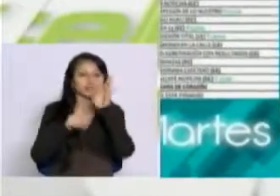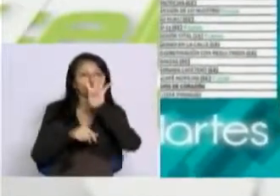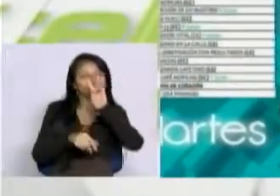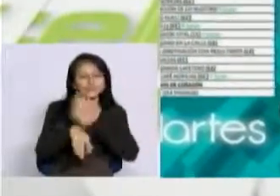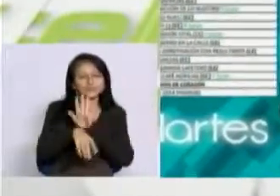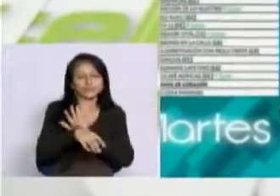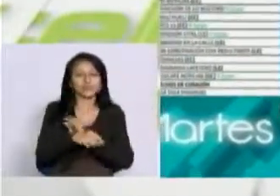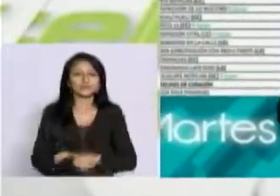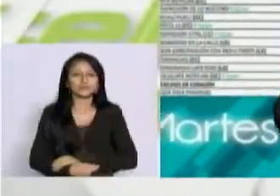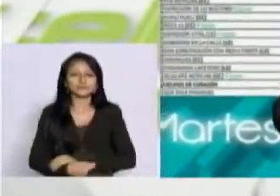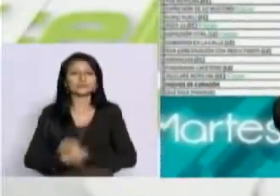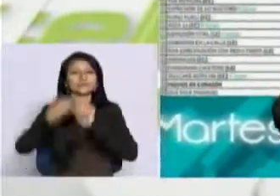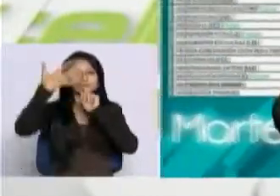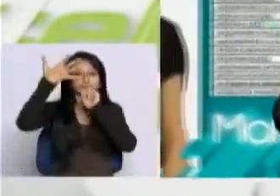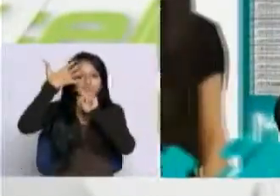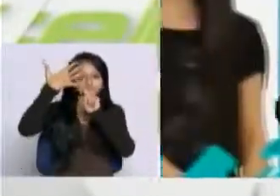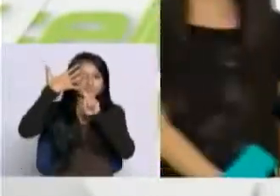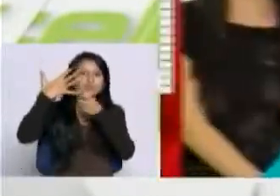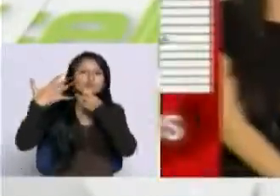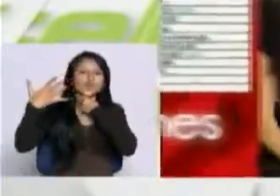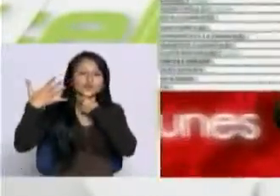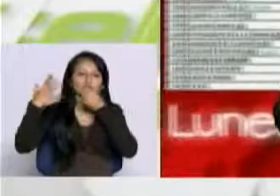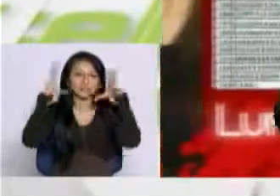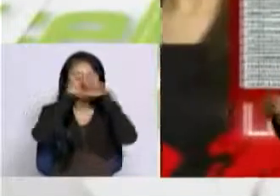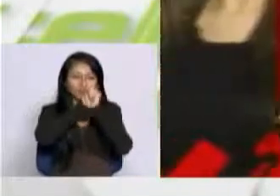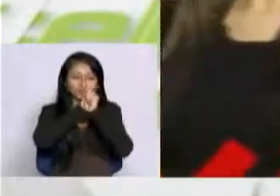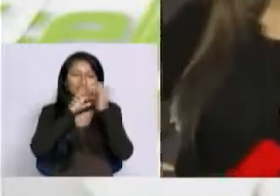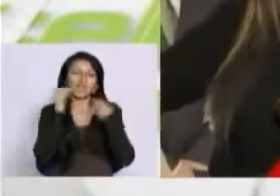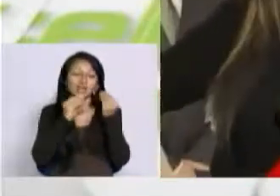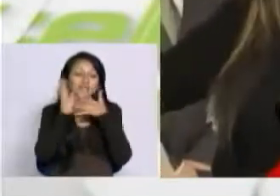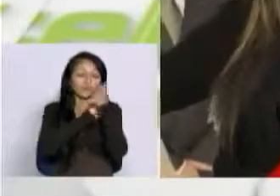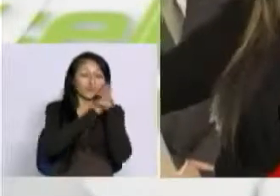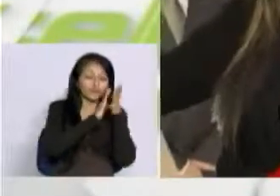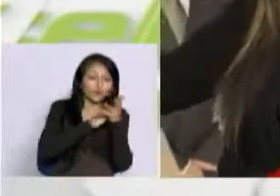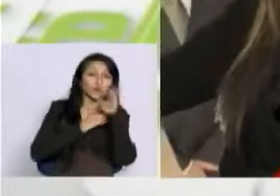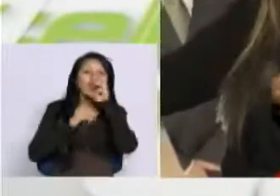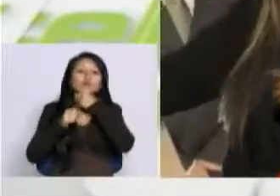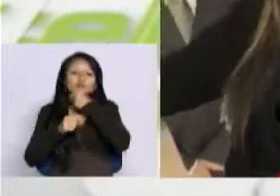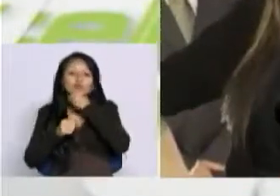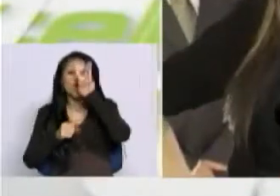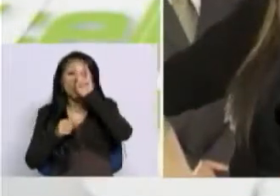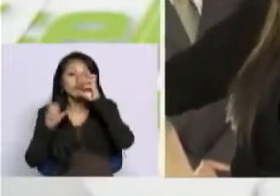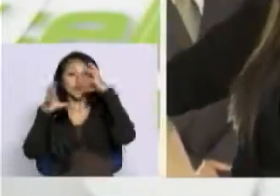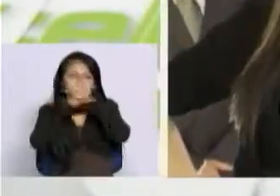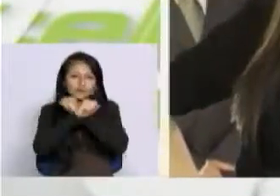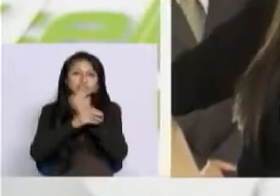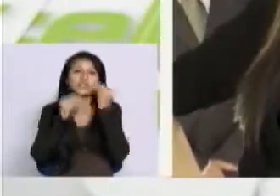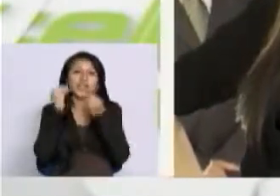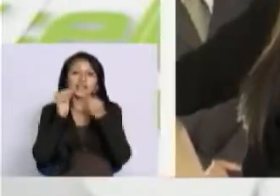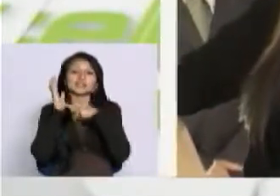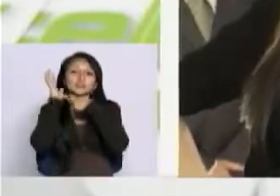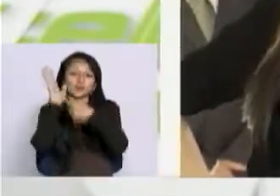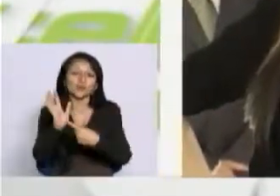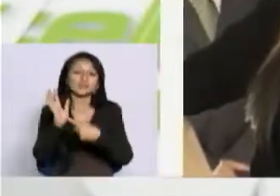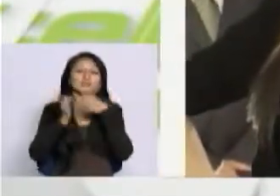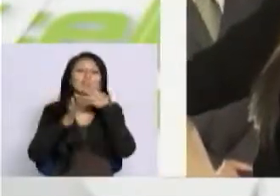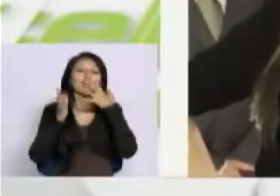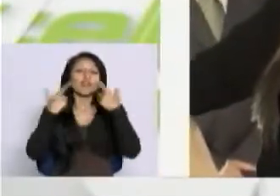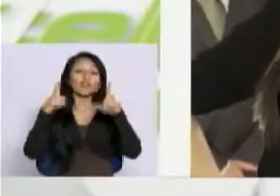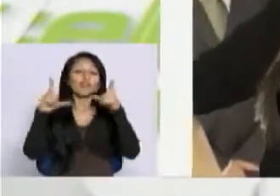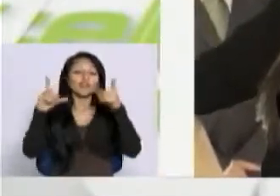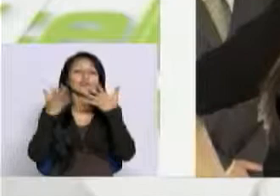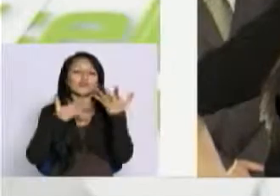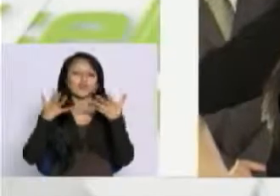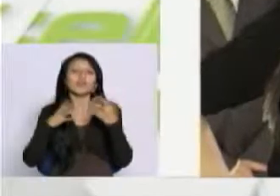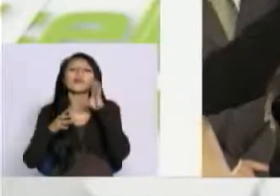tarde. Telecafé Noticias. Es el informativo regional de carácter público, único en el país que se emite simultáneamente desde tres